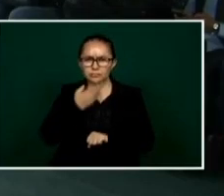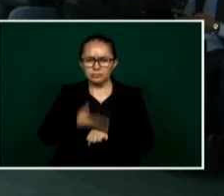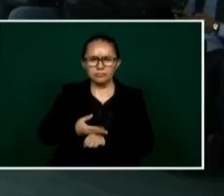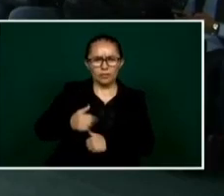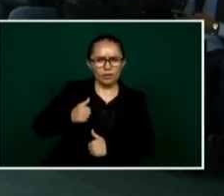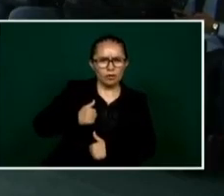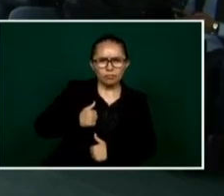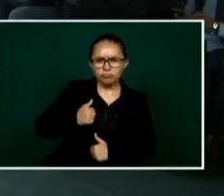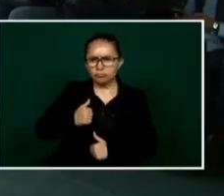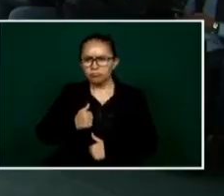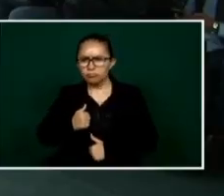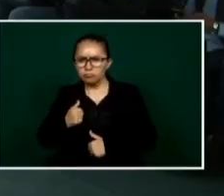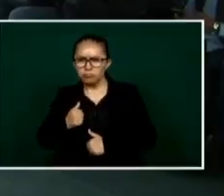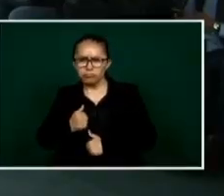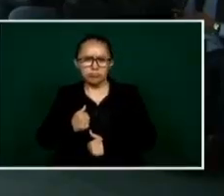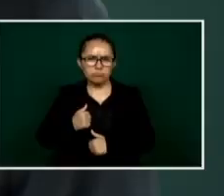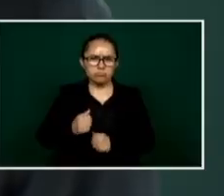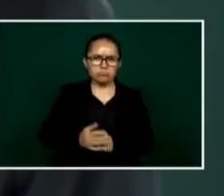en actos